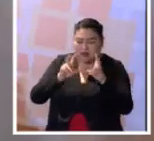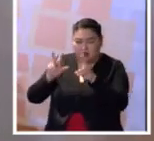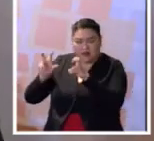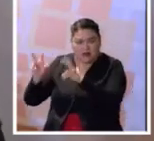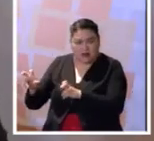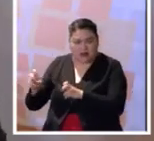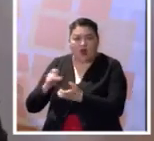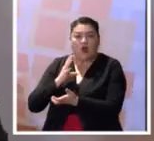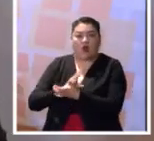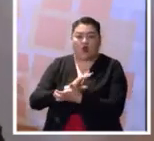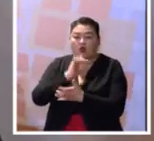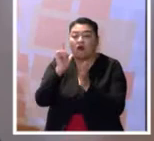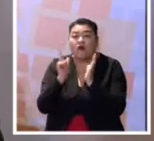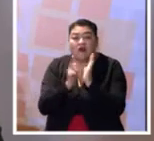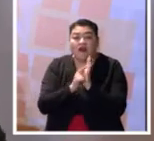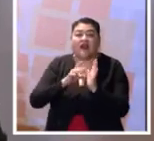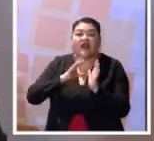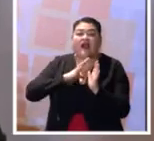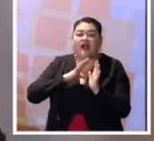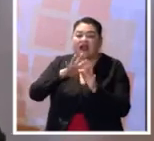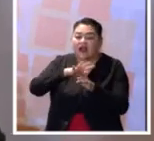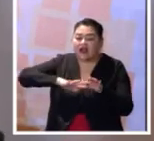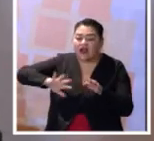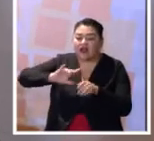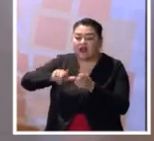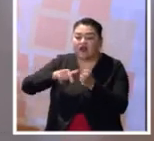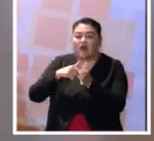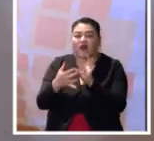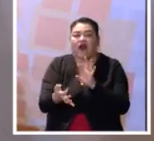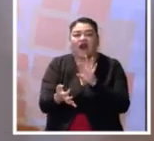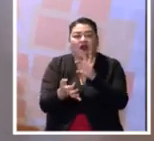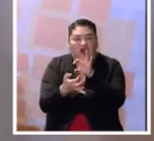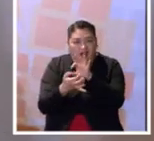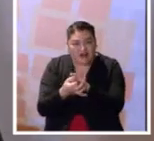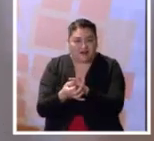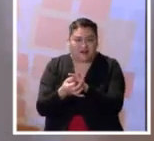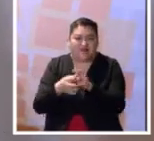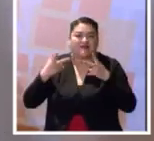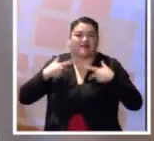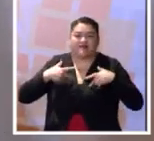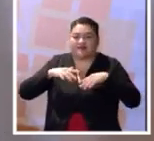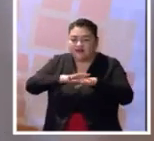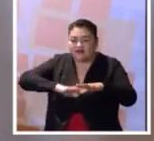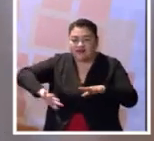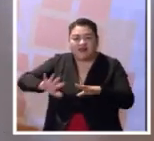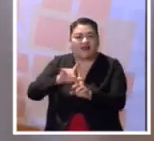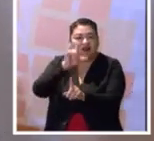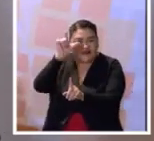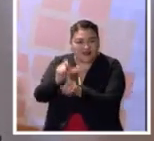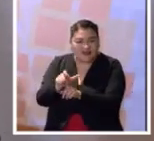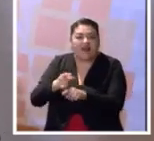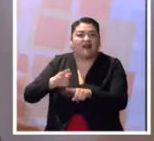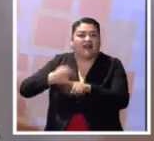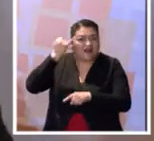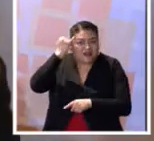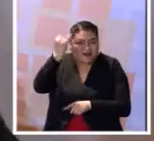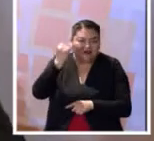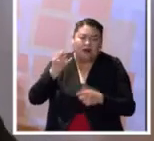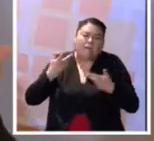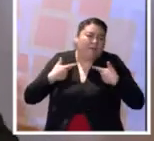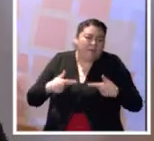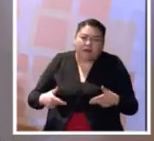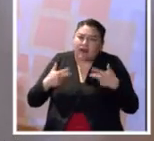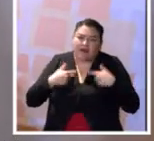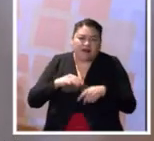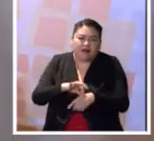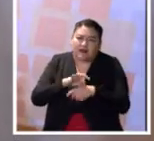neutras porque están en un contexto específico y están hechas por los seres humanos, ¿ya? Y tenemos, ya hemos